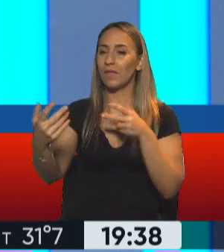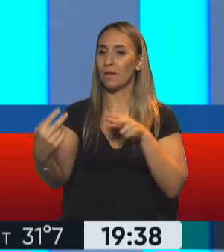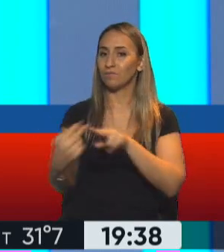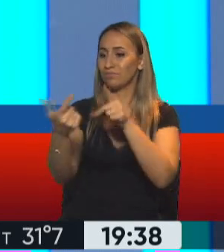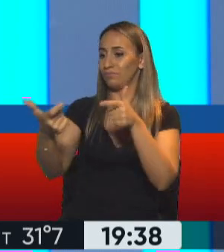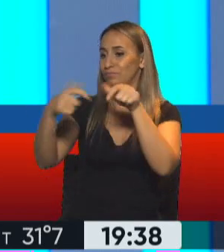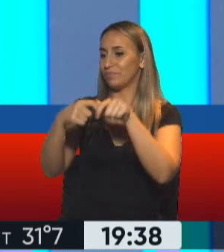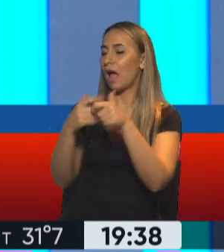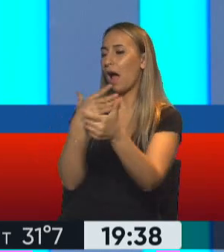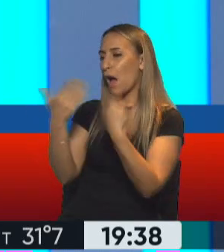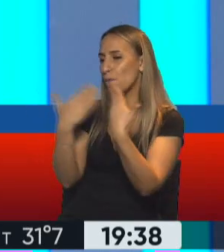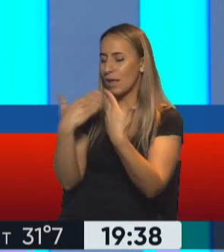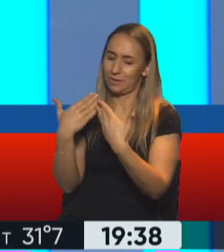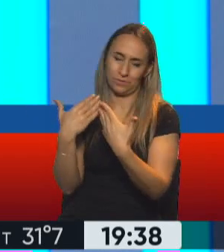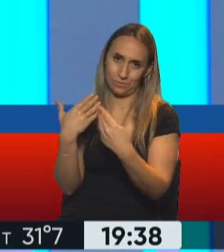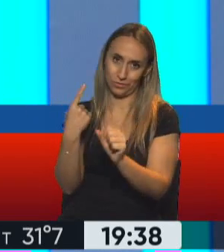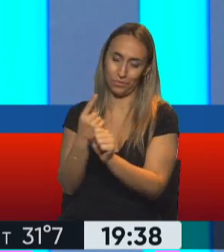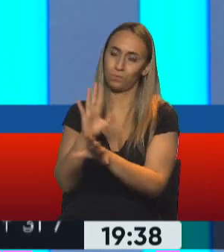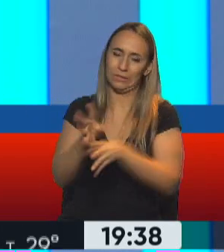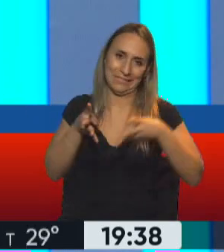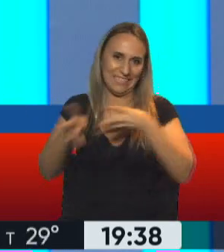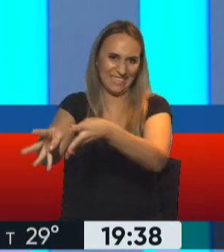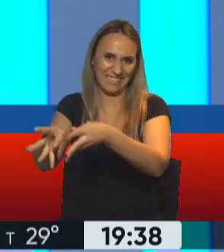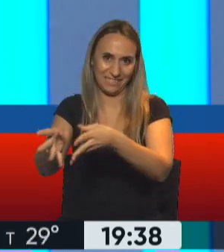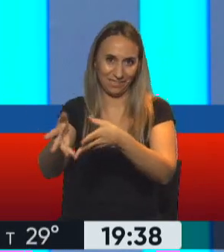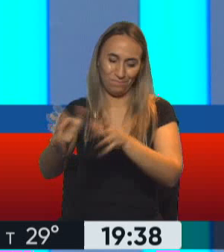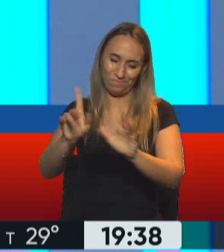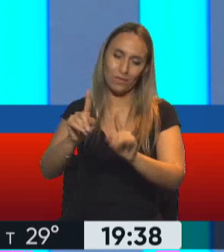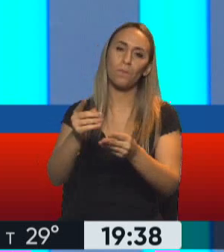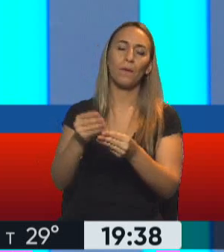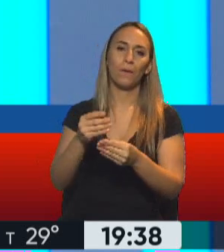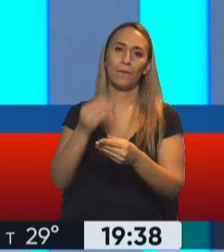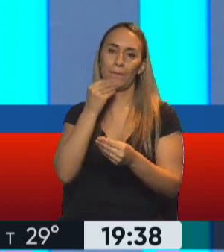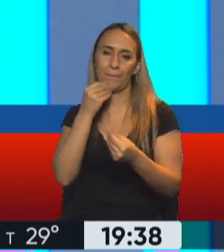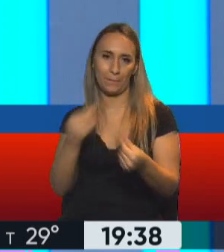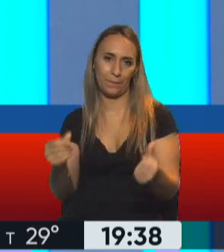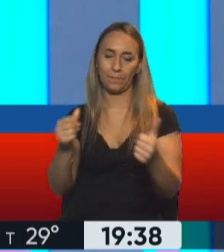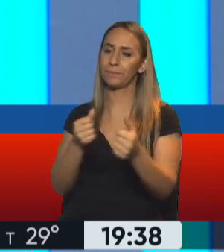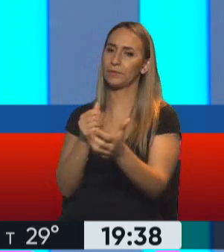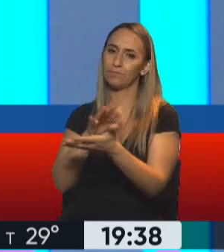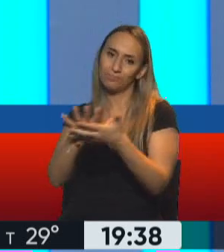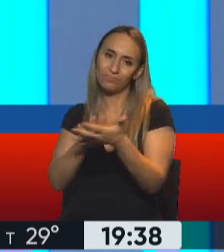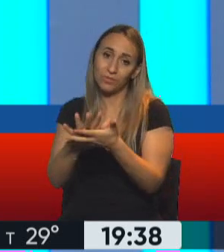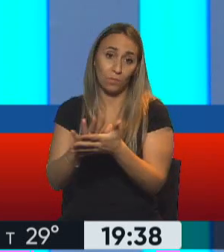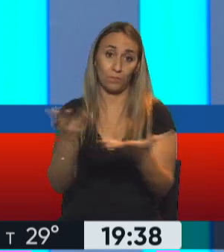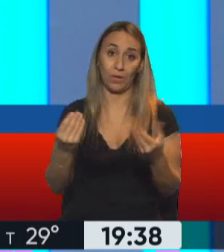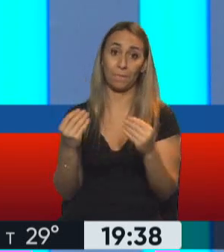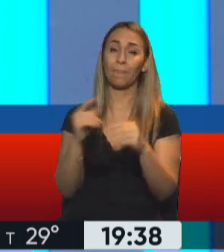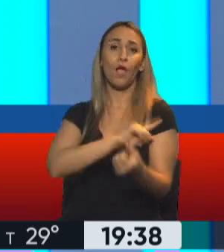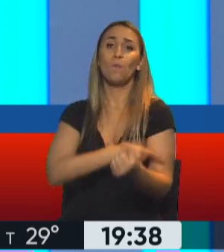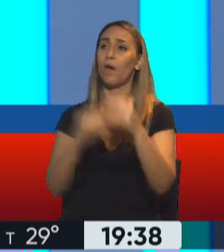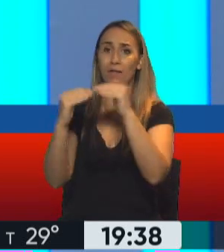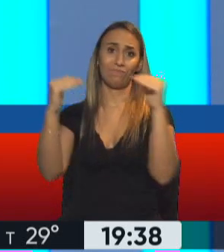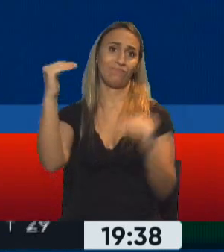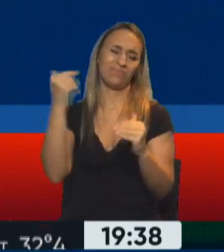Monetario Internacional no se puede tener un discurso tan combativo, básicamente porque hay una desigualdad entre las relaciones, una relación de poder desigual,